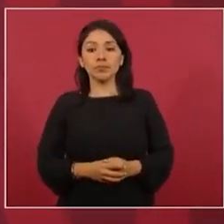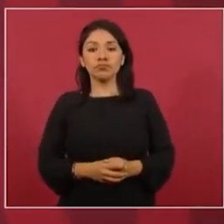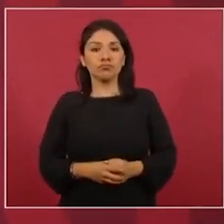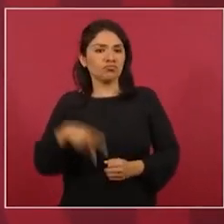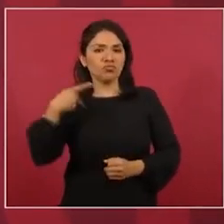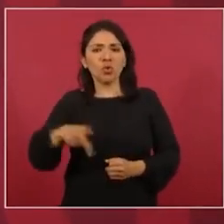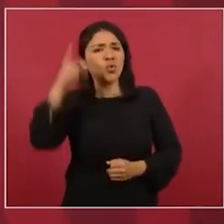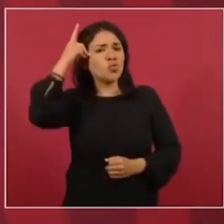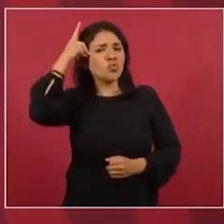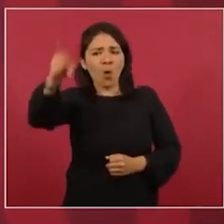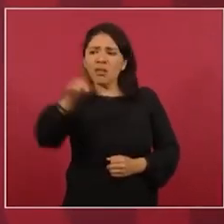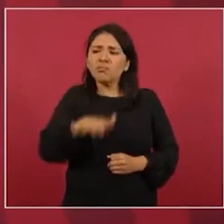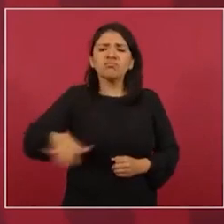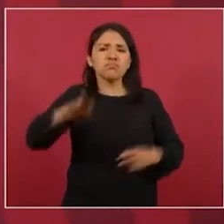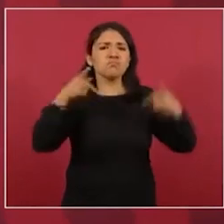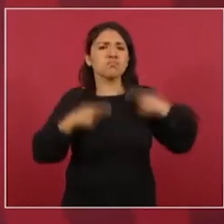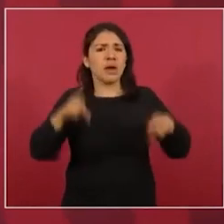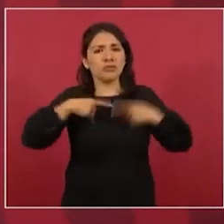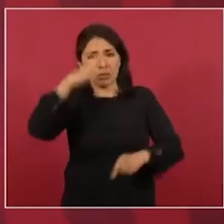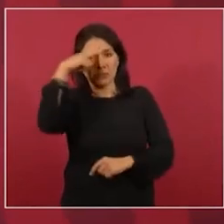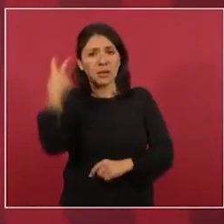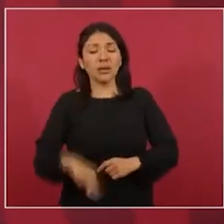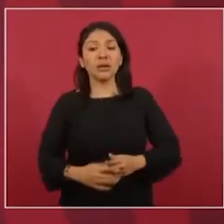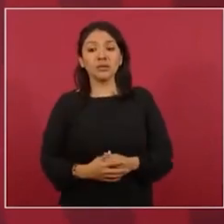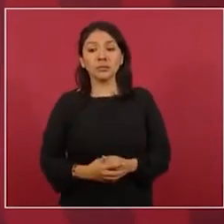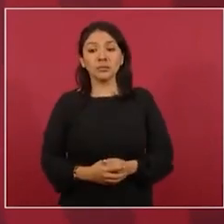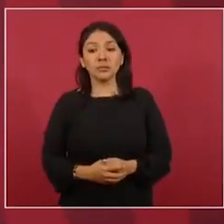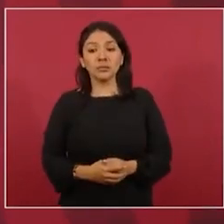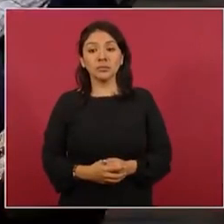del pueblo de México.